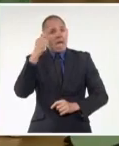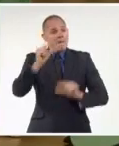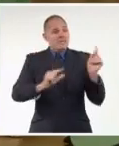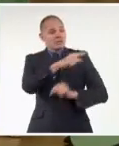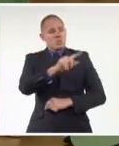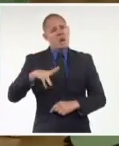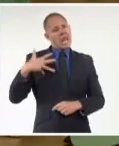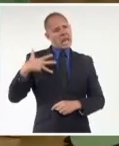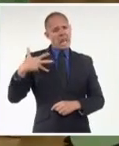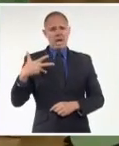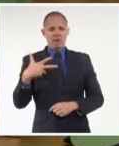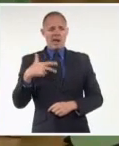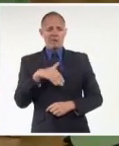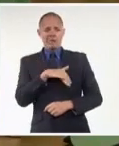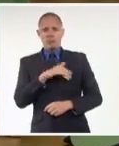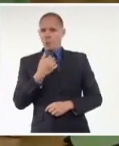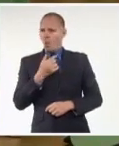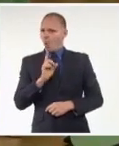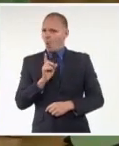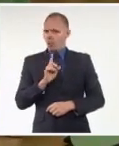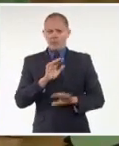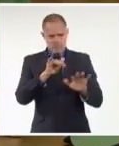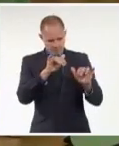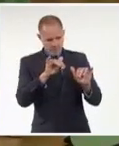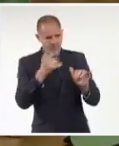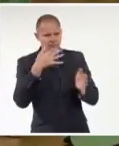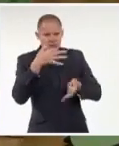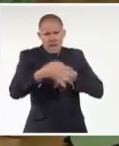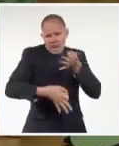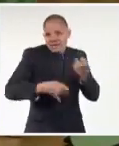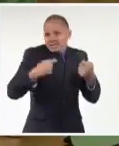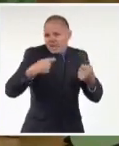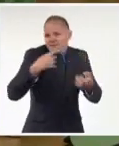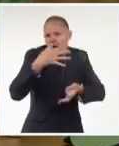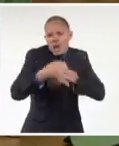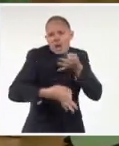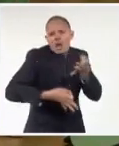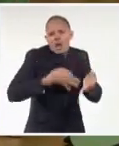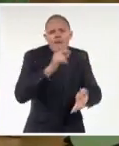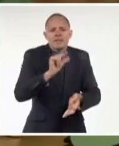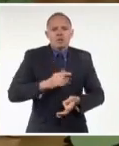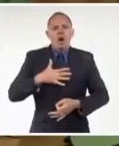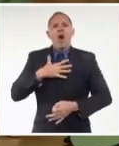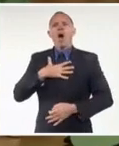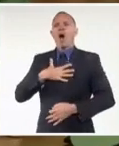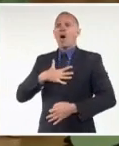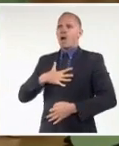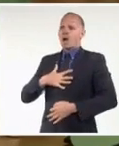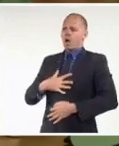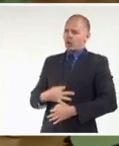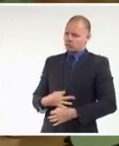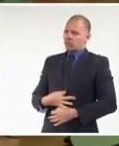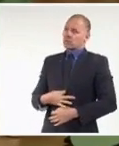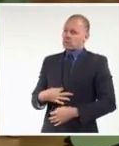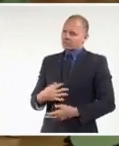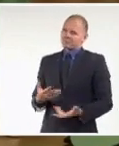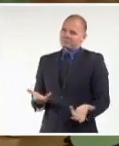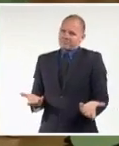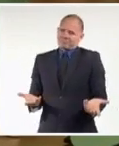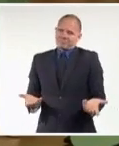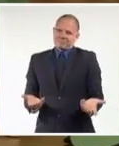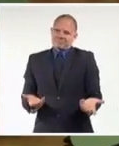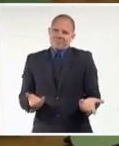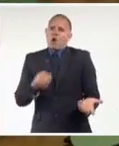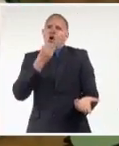dejemos para mañana. Nos tienen que sobrar, tienen que haber un derroche de atención, de respuesta, de